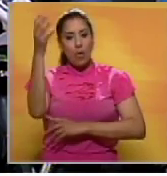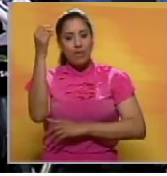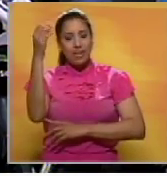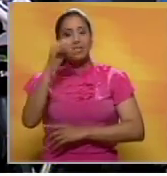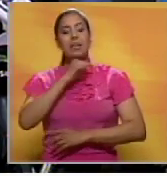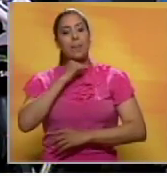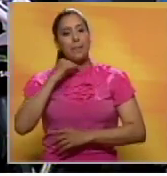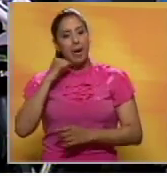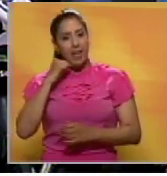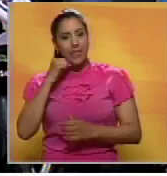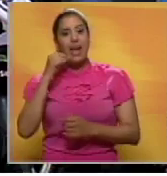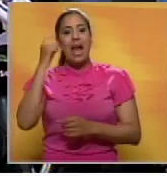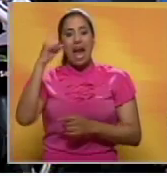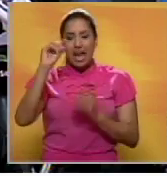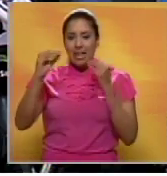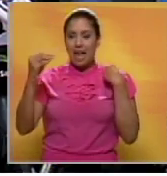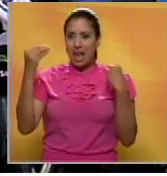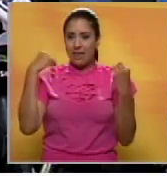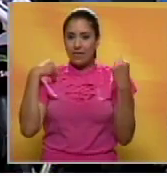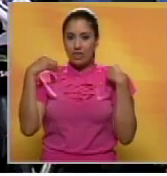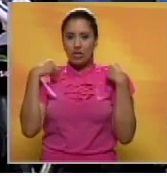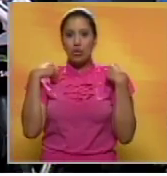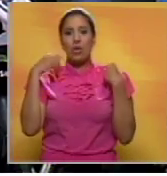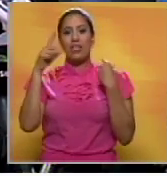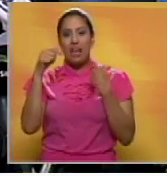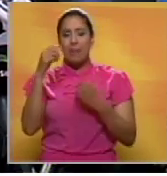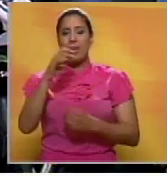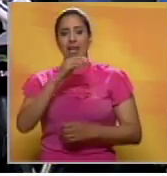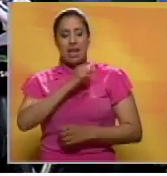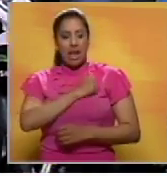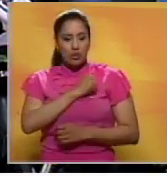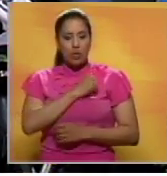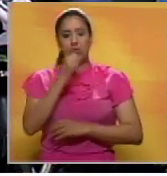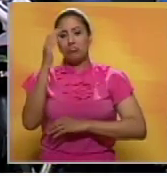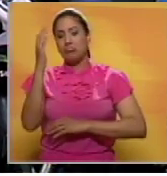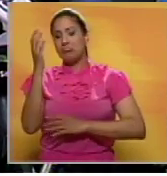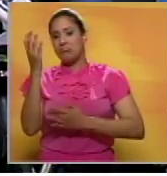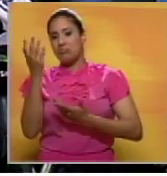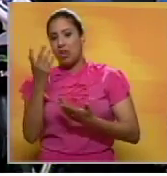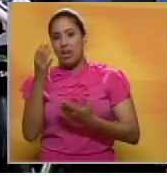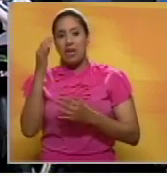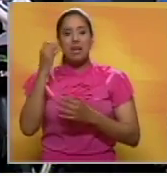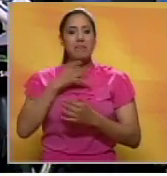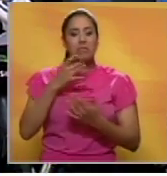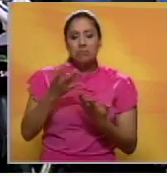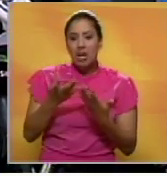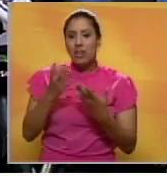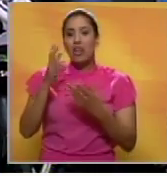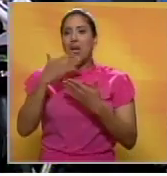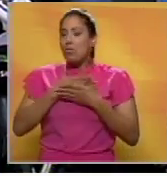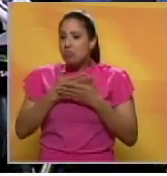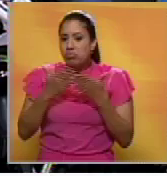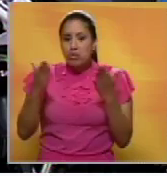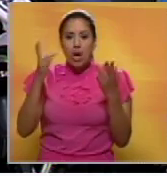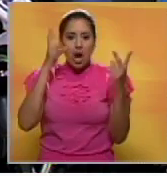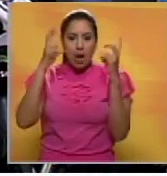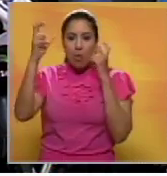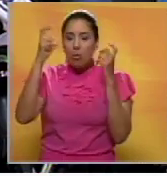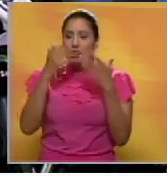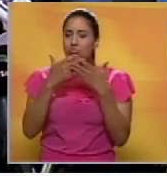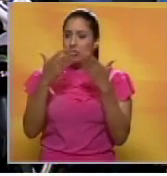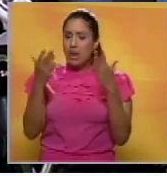conferencia episcopal. Se han manifestado cristianos, católicos, dispuestos a